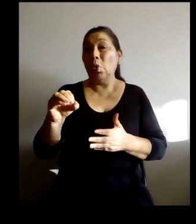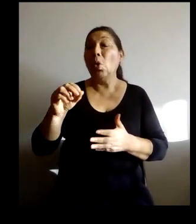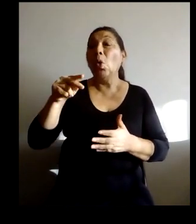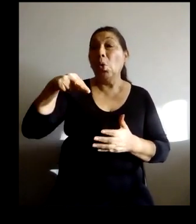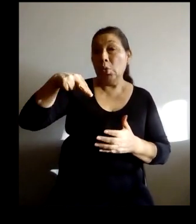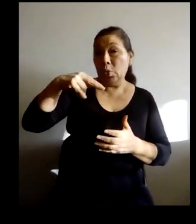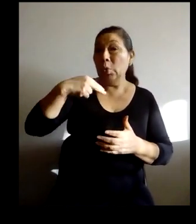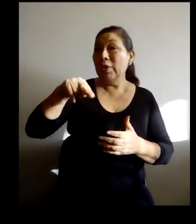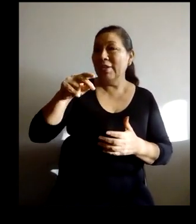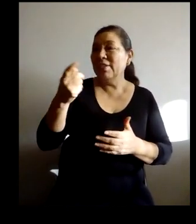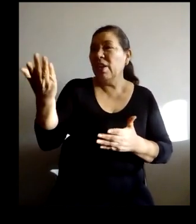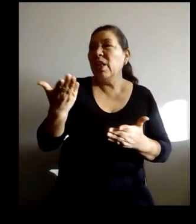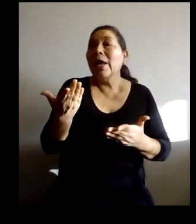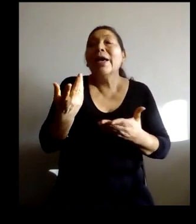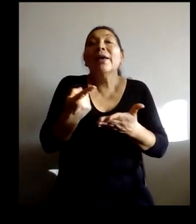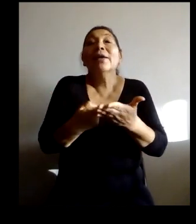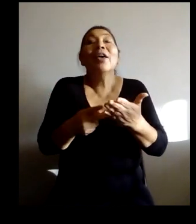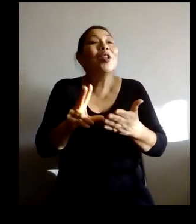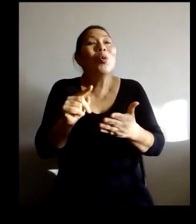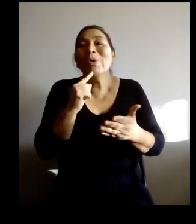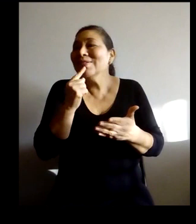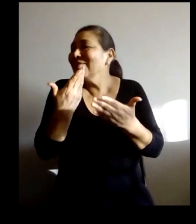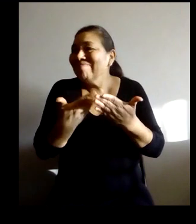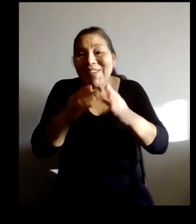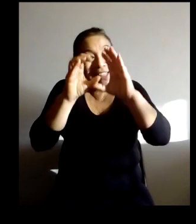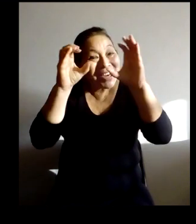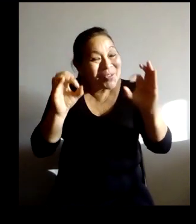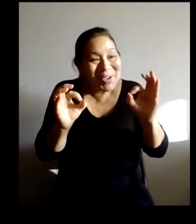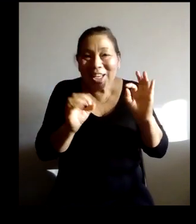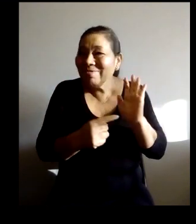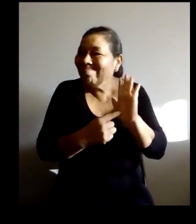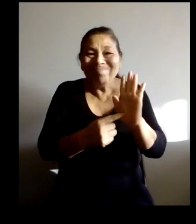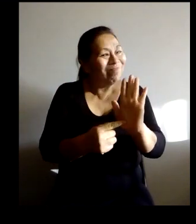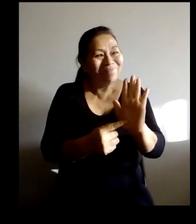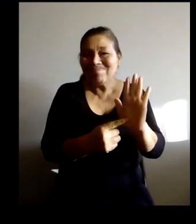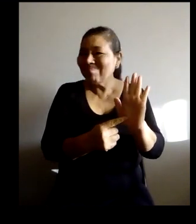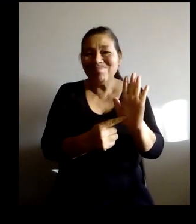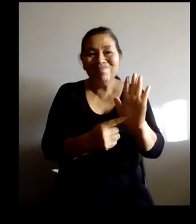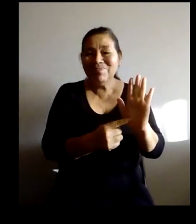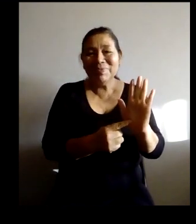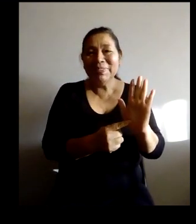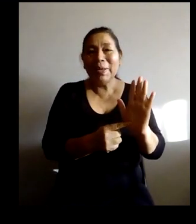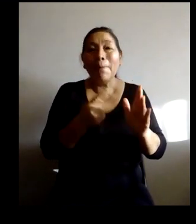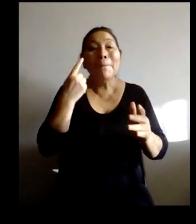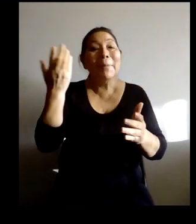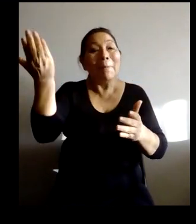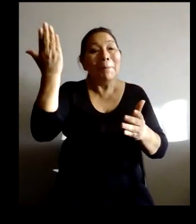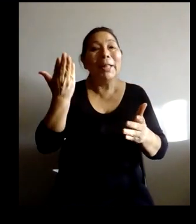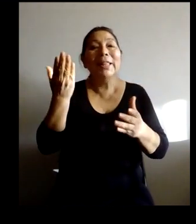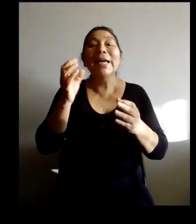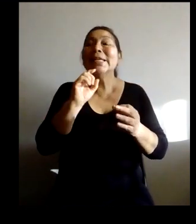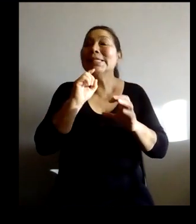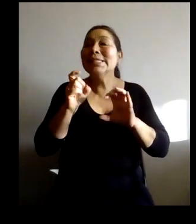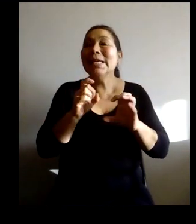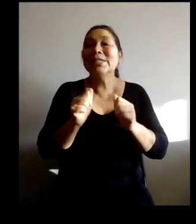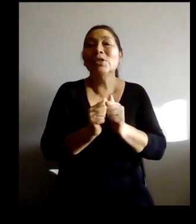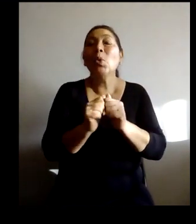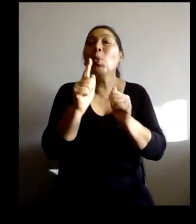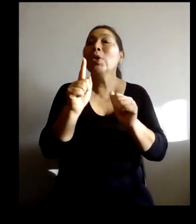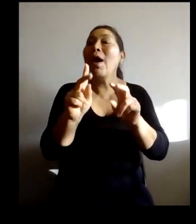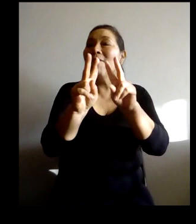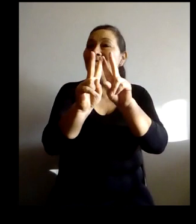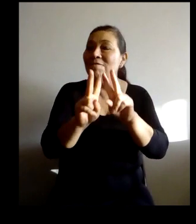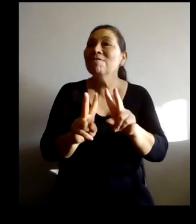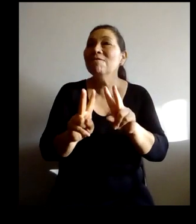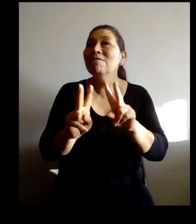cual, para considerar que no es idóneo el certificado presentado por la parte demandante, se hace